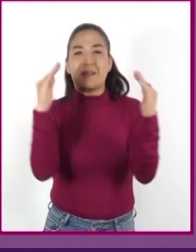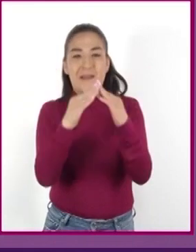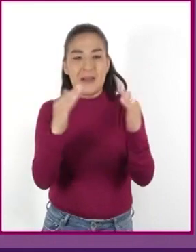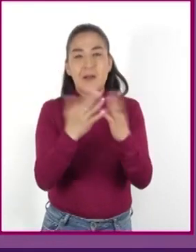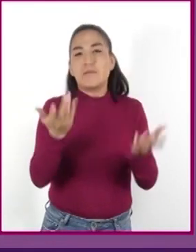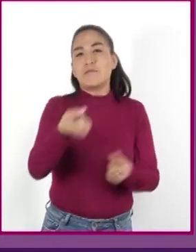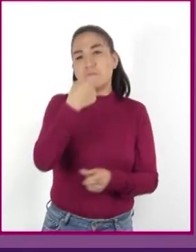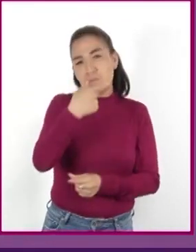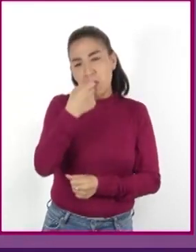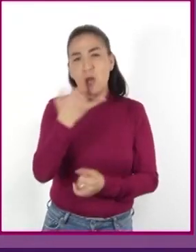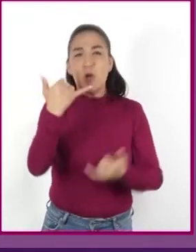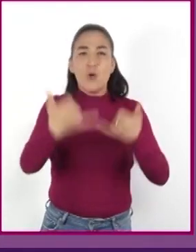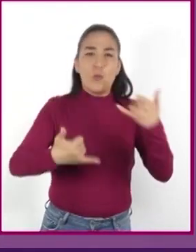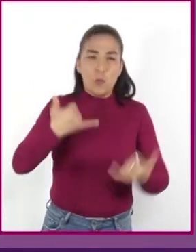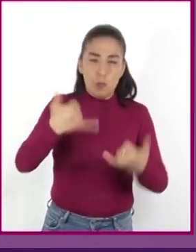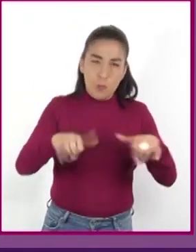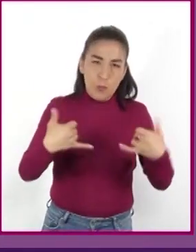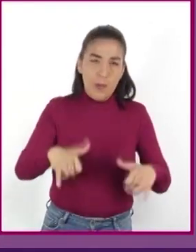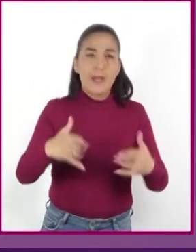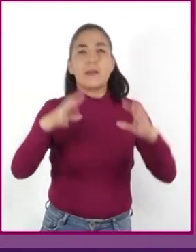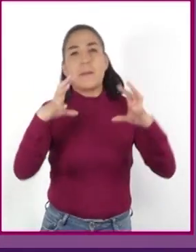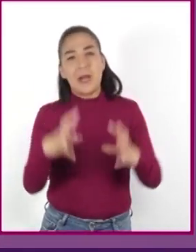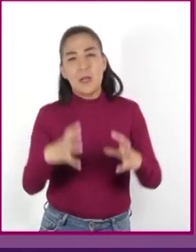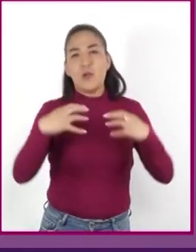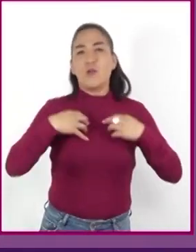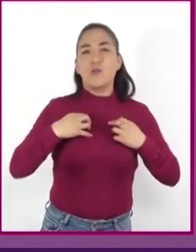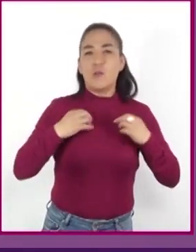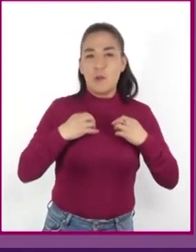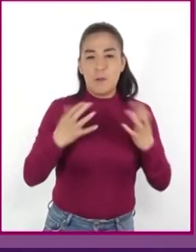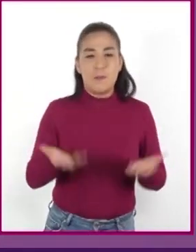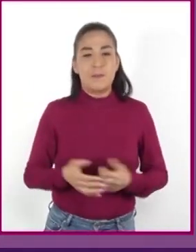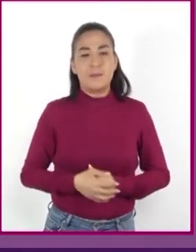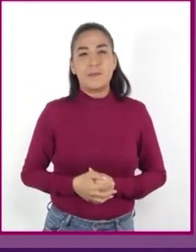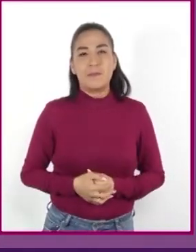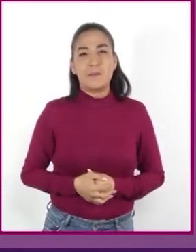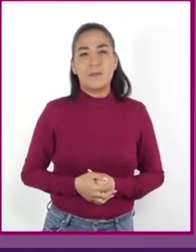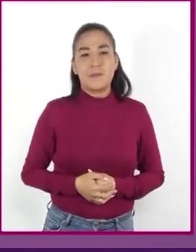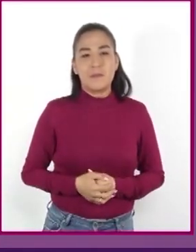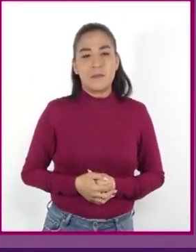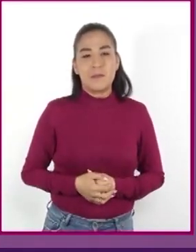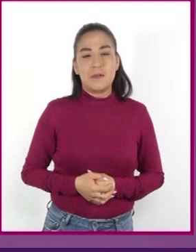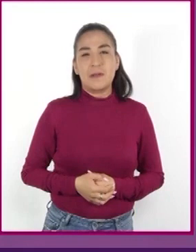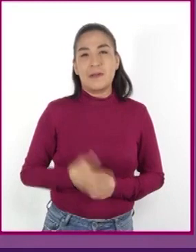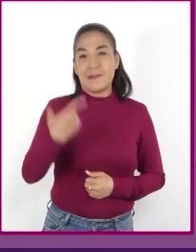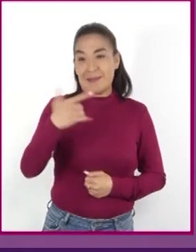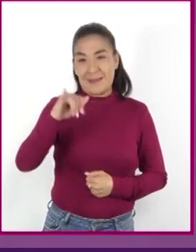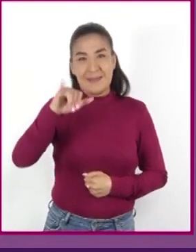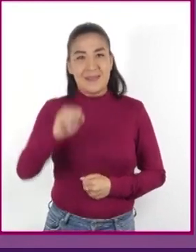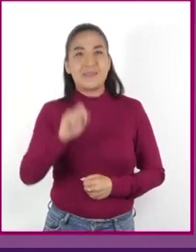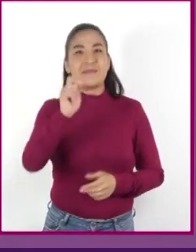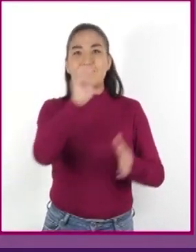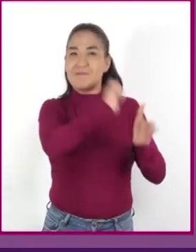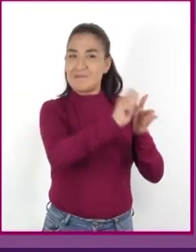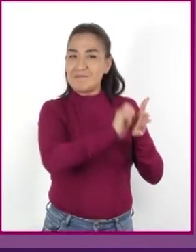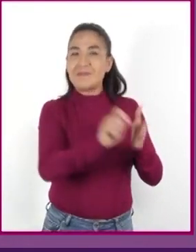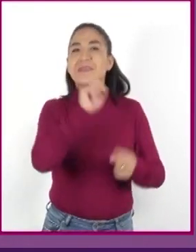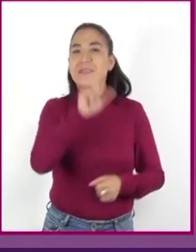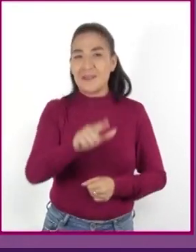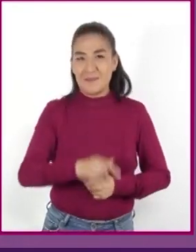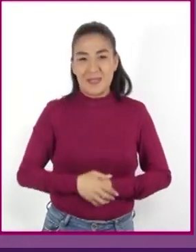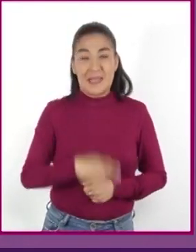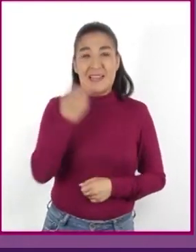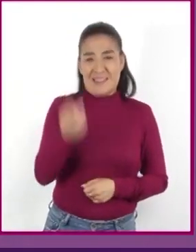medicamentos, juguetes, pelotas, ropa o hasta los gises. Estos